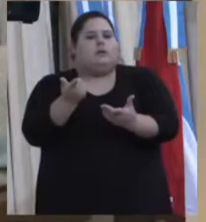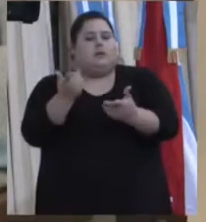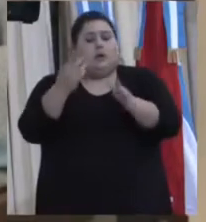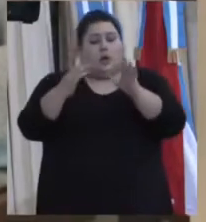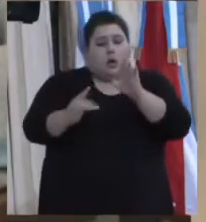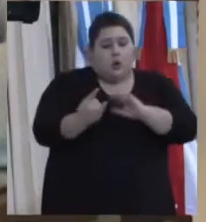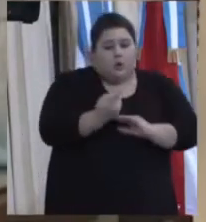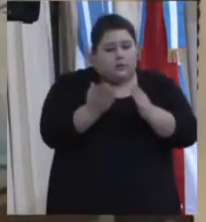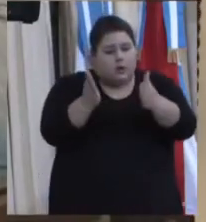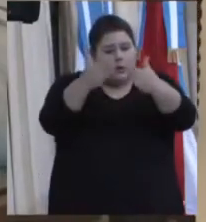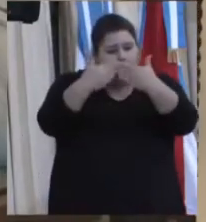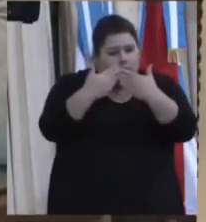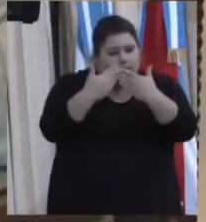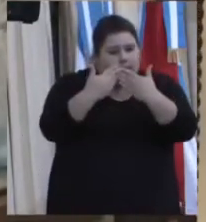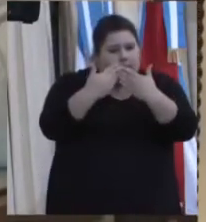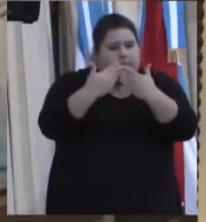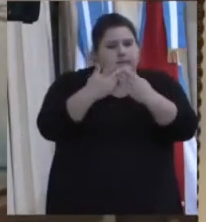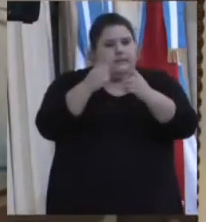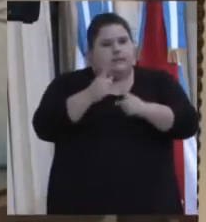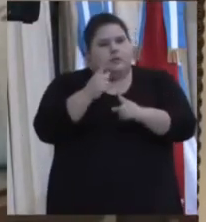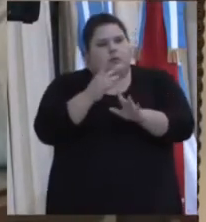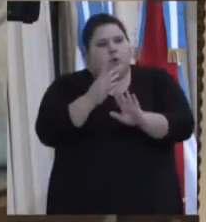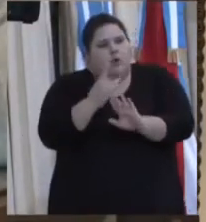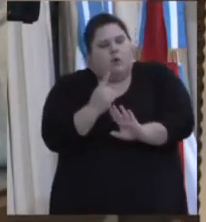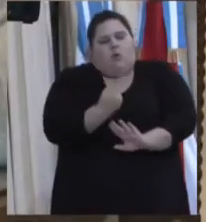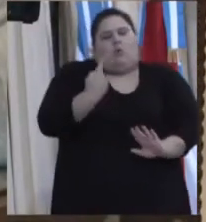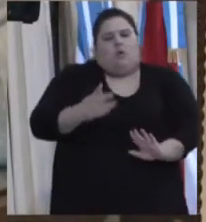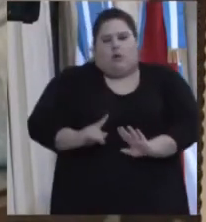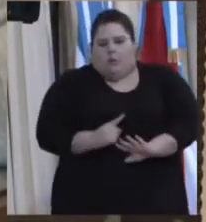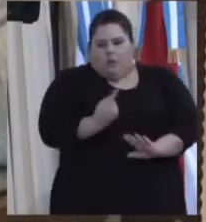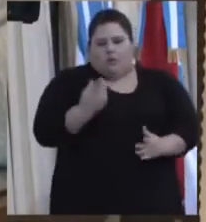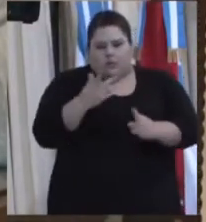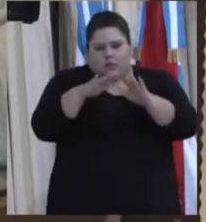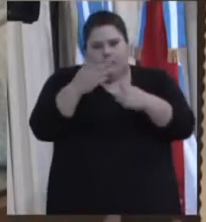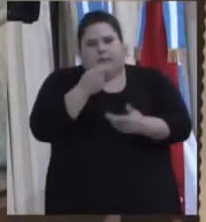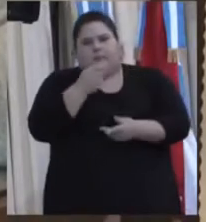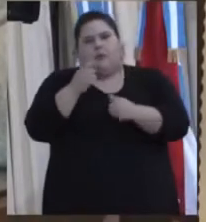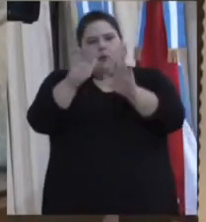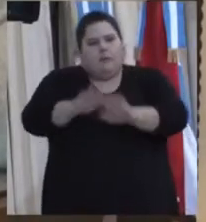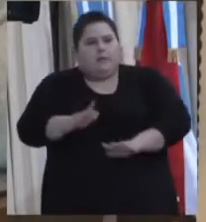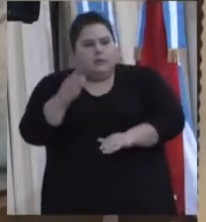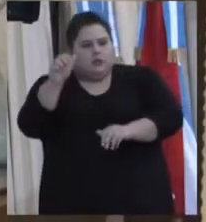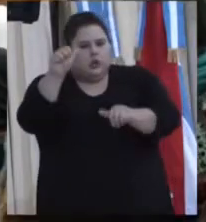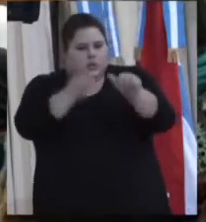universidad, en lo autorreferencial que se ha vuelto a sí misma, ella y el sistema de investigación, por ejemplo,